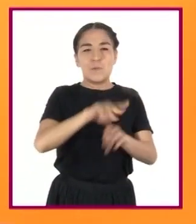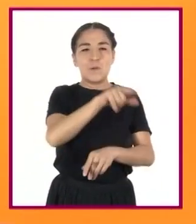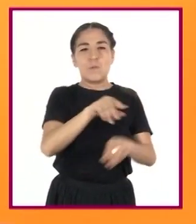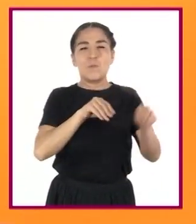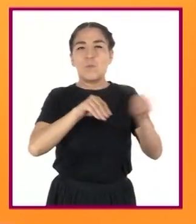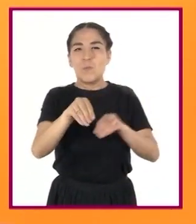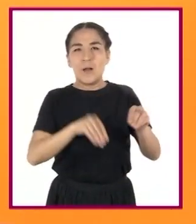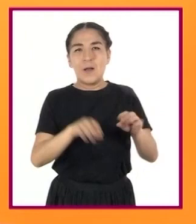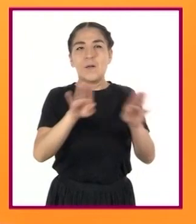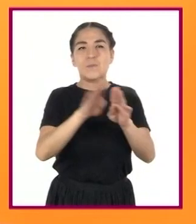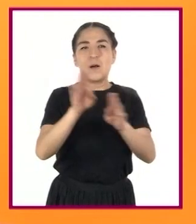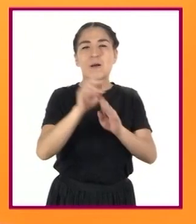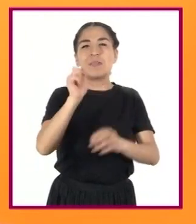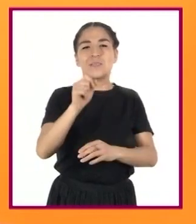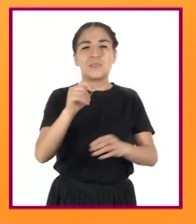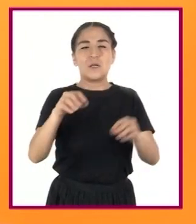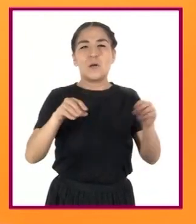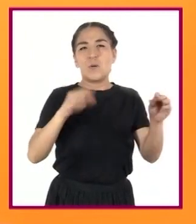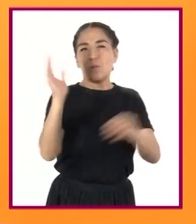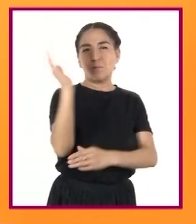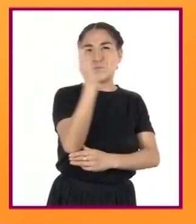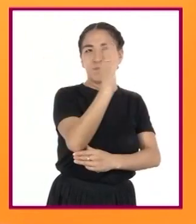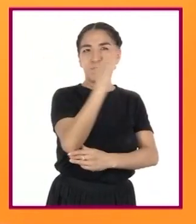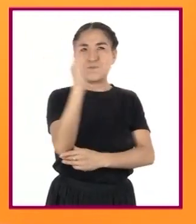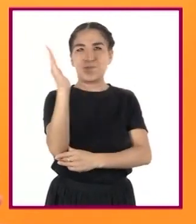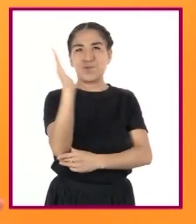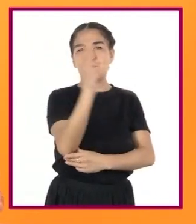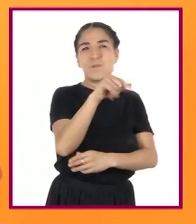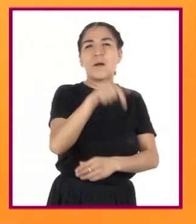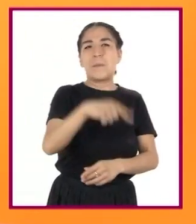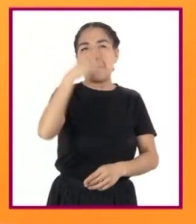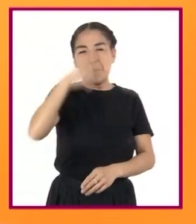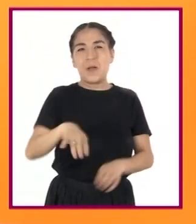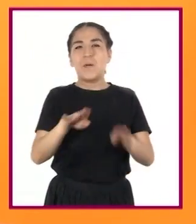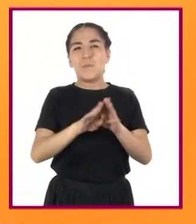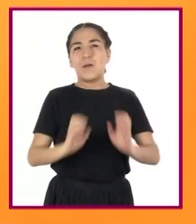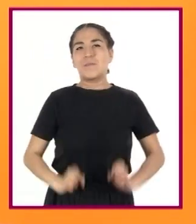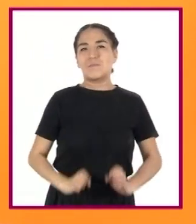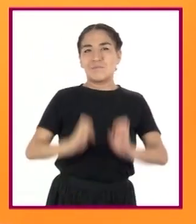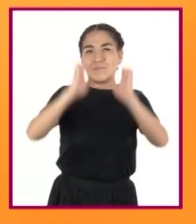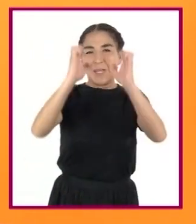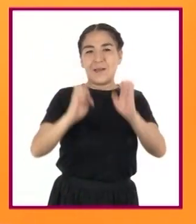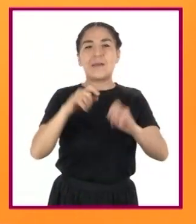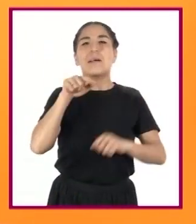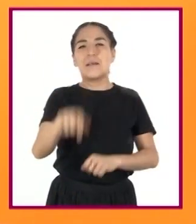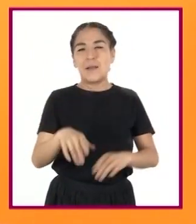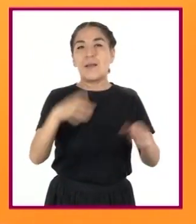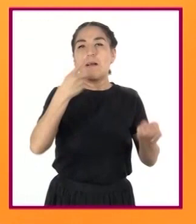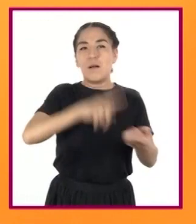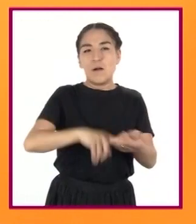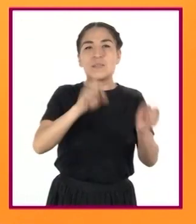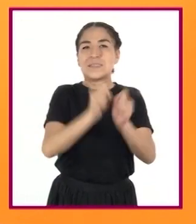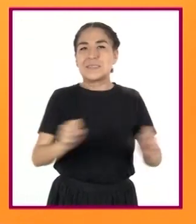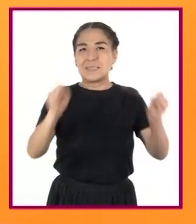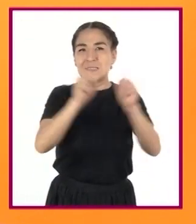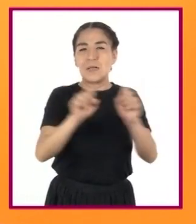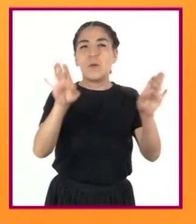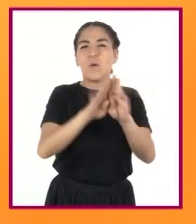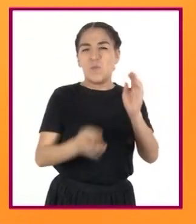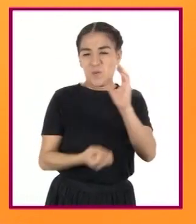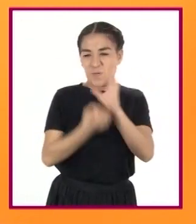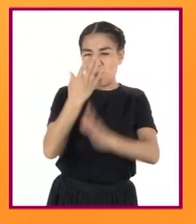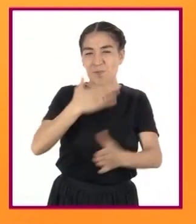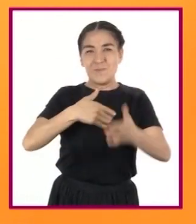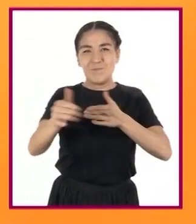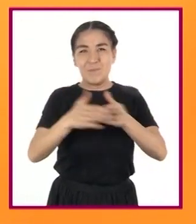movimientos telúricos y los aspectos básicos de dinámica estructural en los edificios y cómo los sistemas innovadores en la